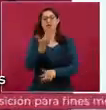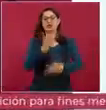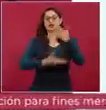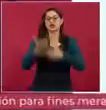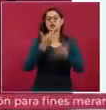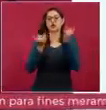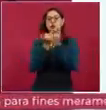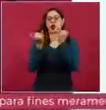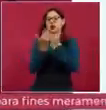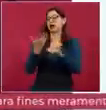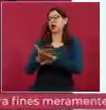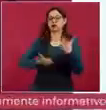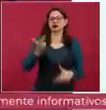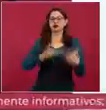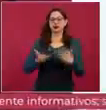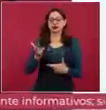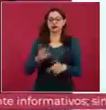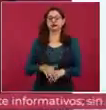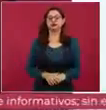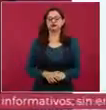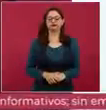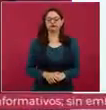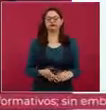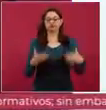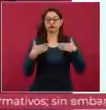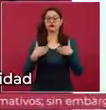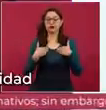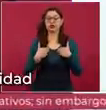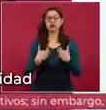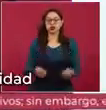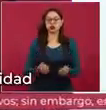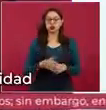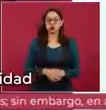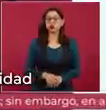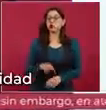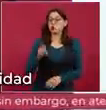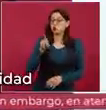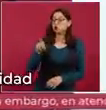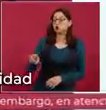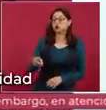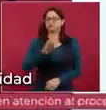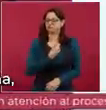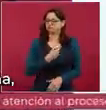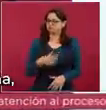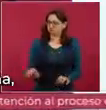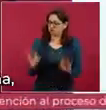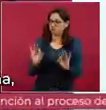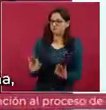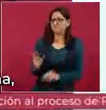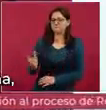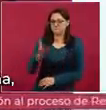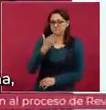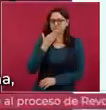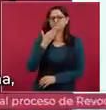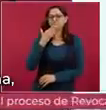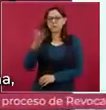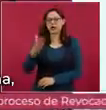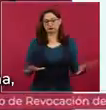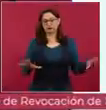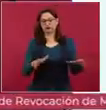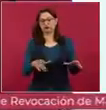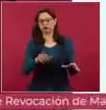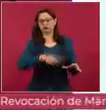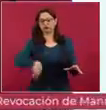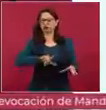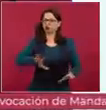y privilegios por eso celebro que estés resistiendo con dignidad a la gran ofensiva de la derecha